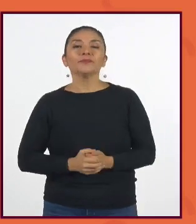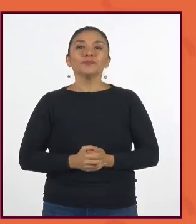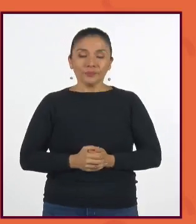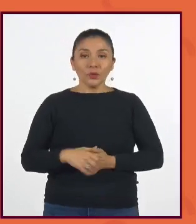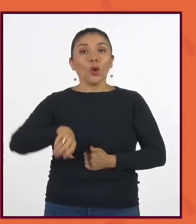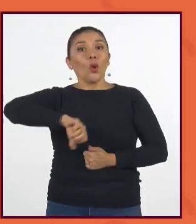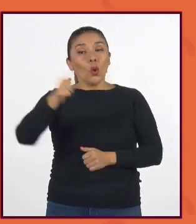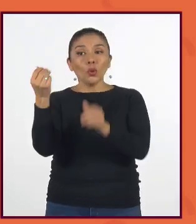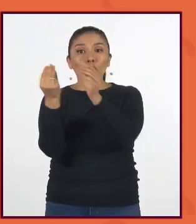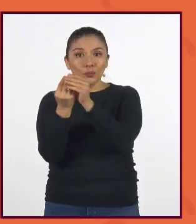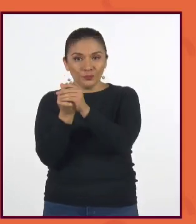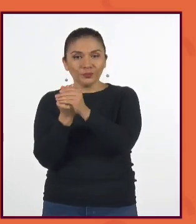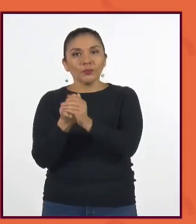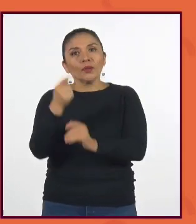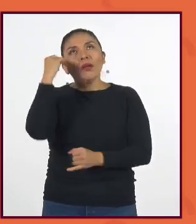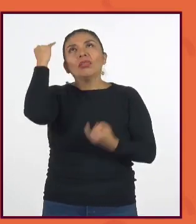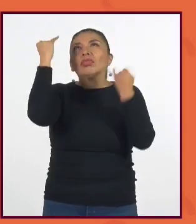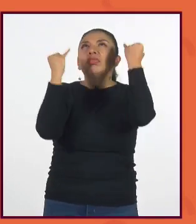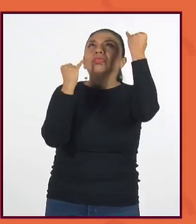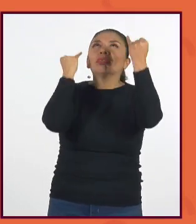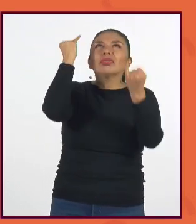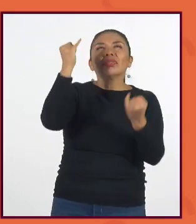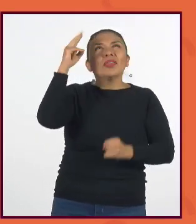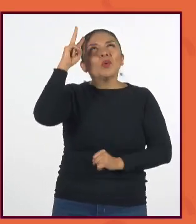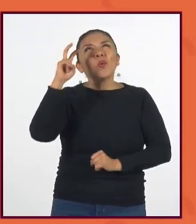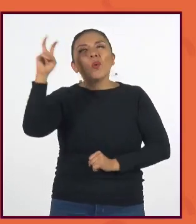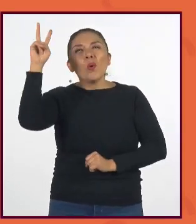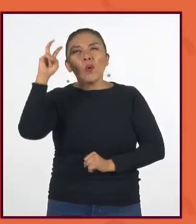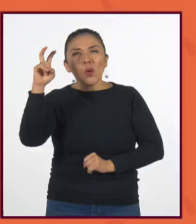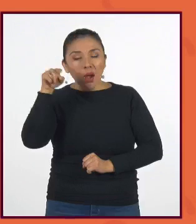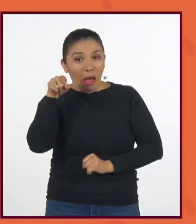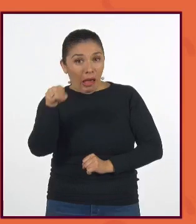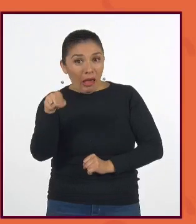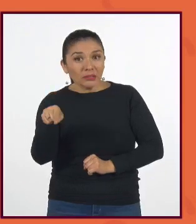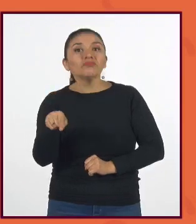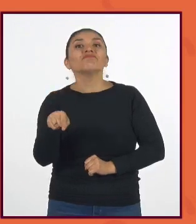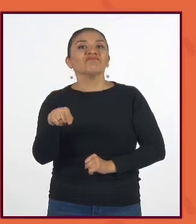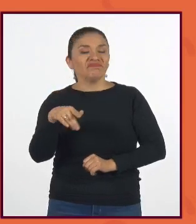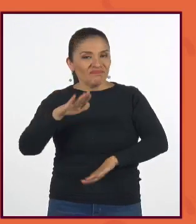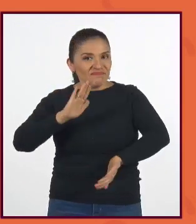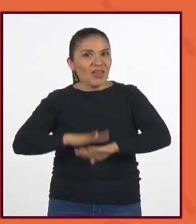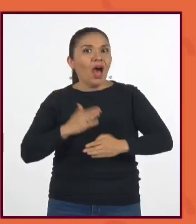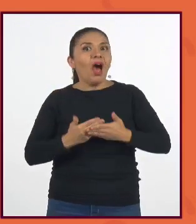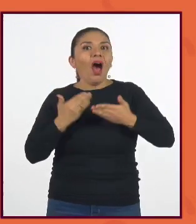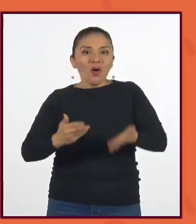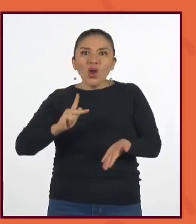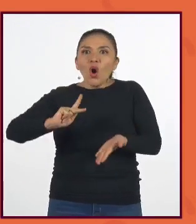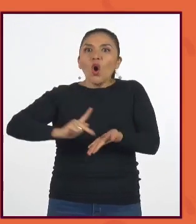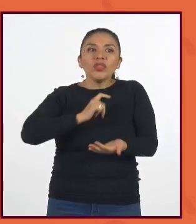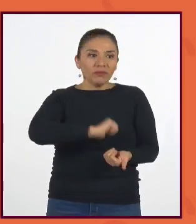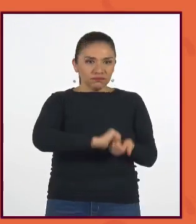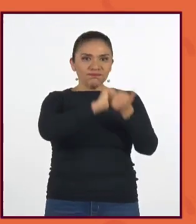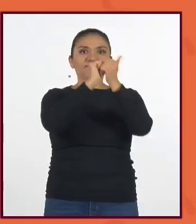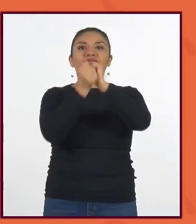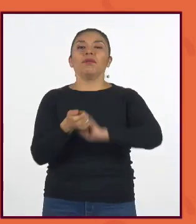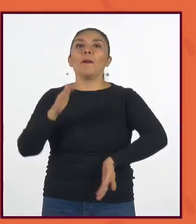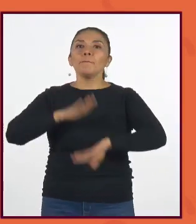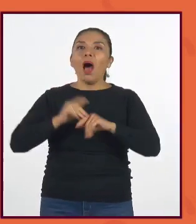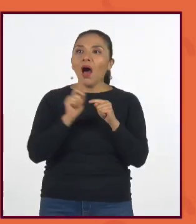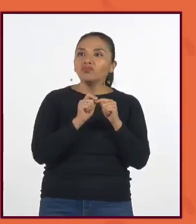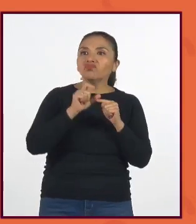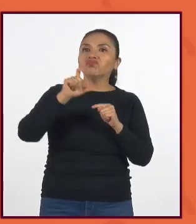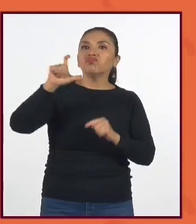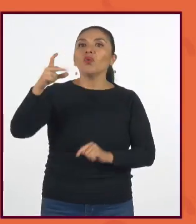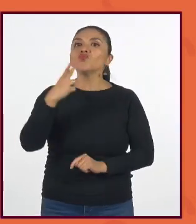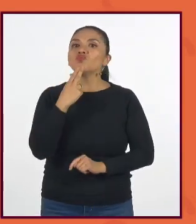Tenemos a los alucinógenos, que cada vez están retomándose el consumo de estas